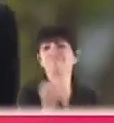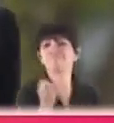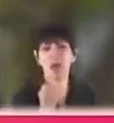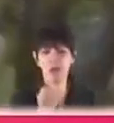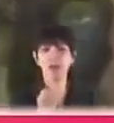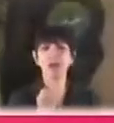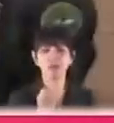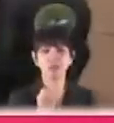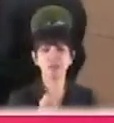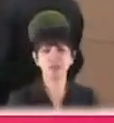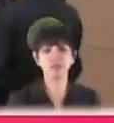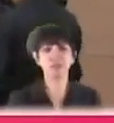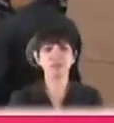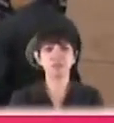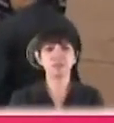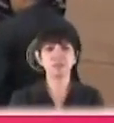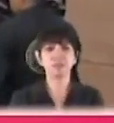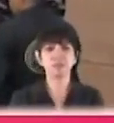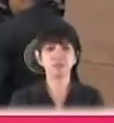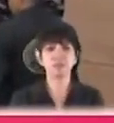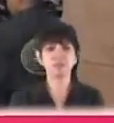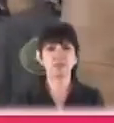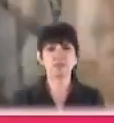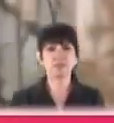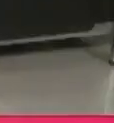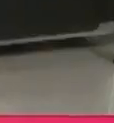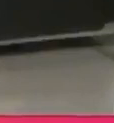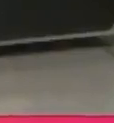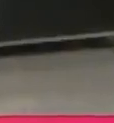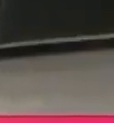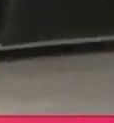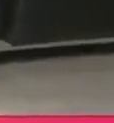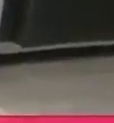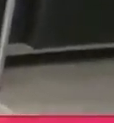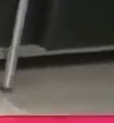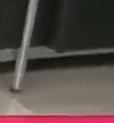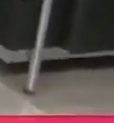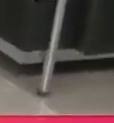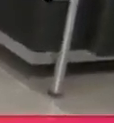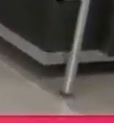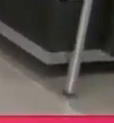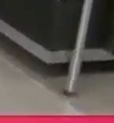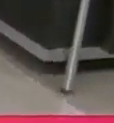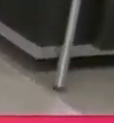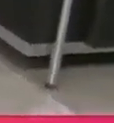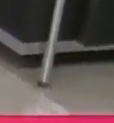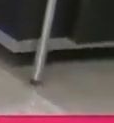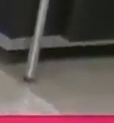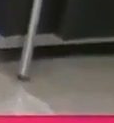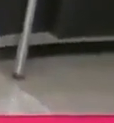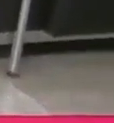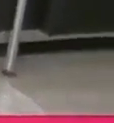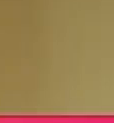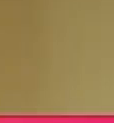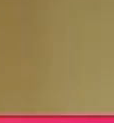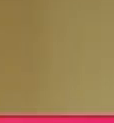República Argentina. Eso te quería preguntar, porque como vos lo decías, desde 1833, solamente estamos hablando del momento de la guerra, sino que estamos hablando de